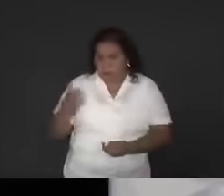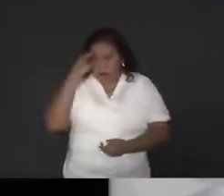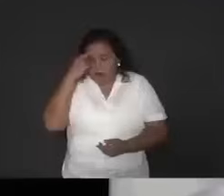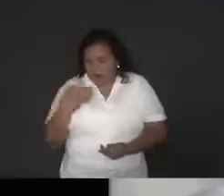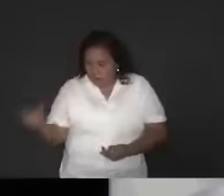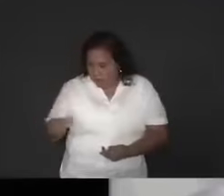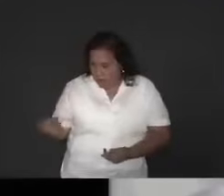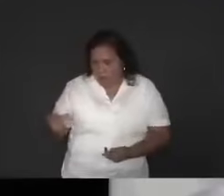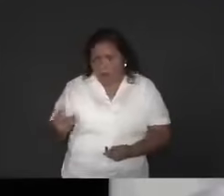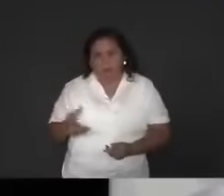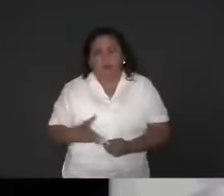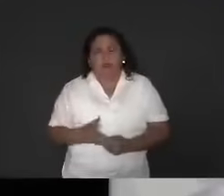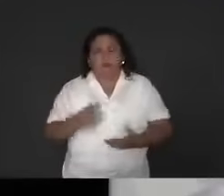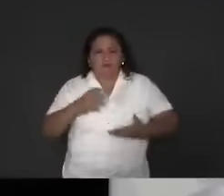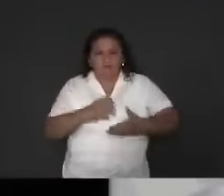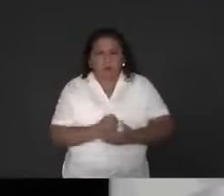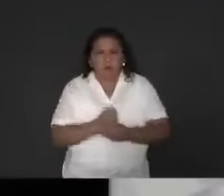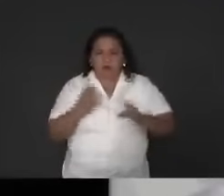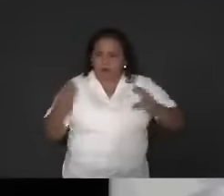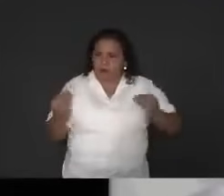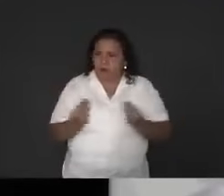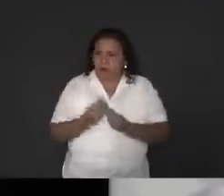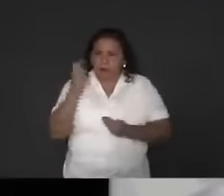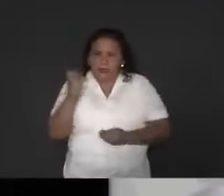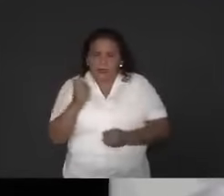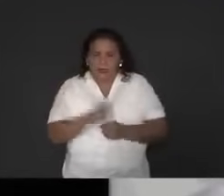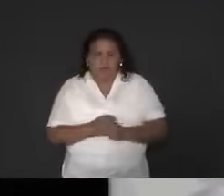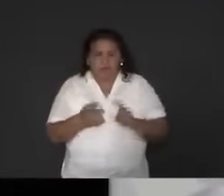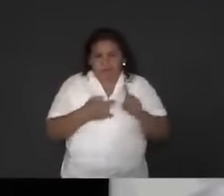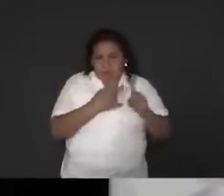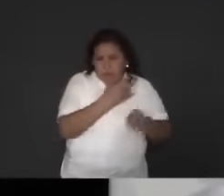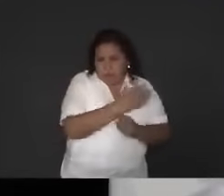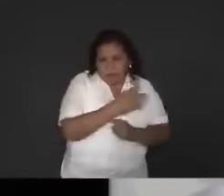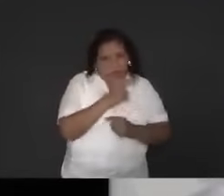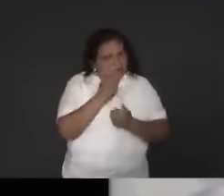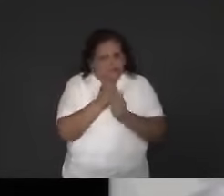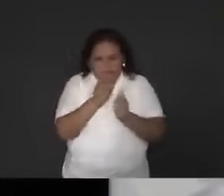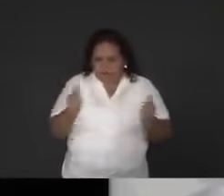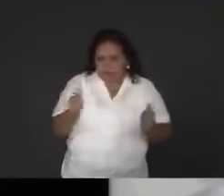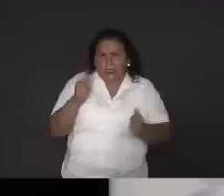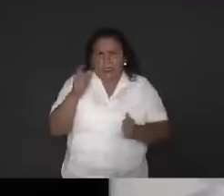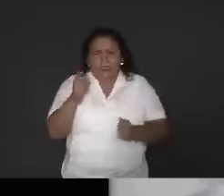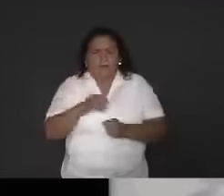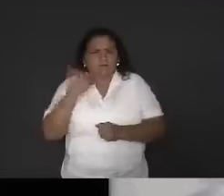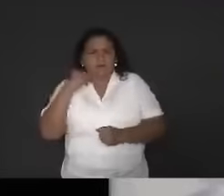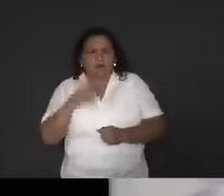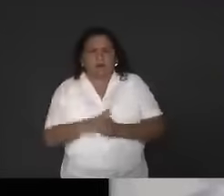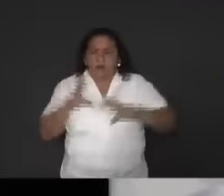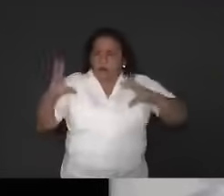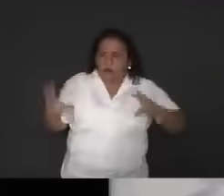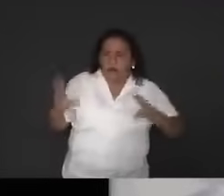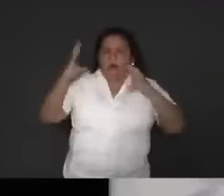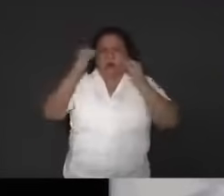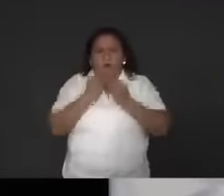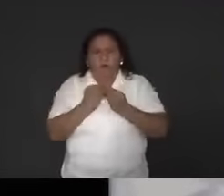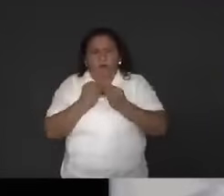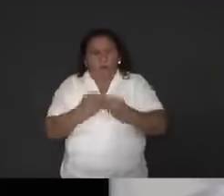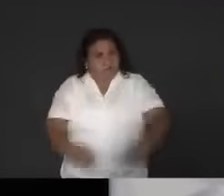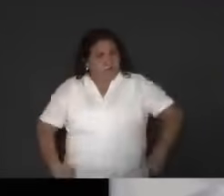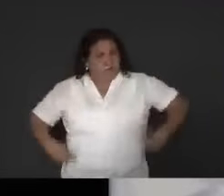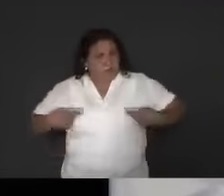porque unidos ganamos todos. Esta bandera no representa separatismo. Esta bandera representa unidad y